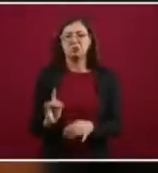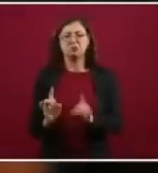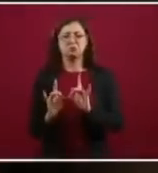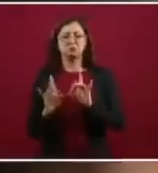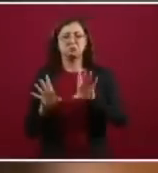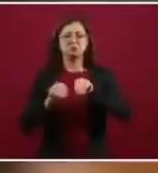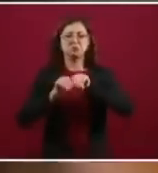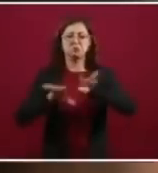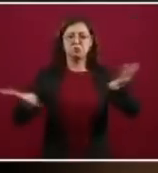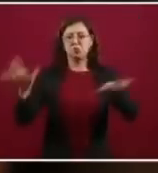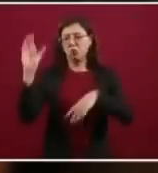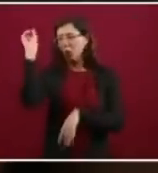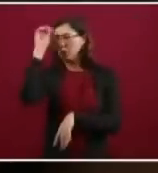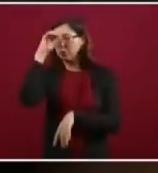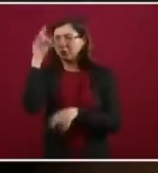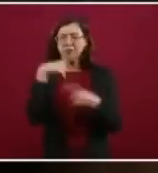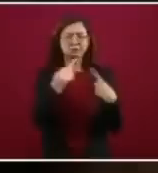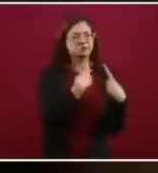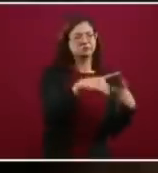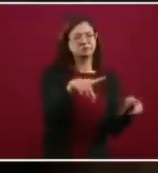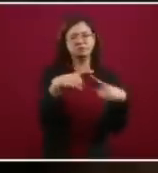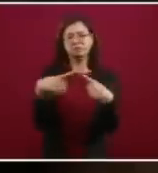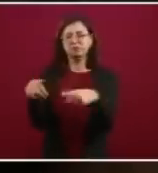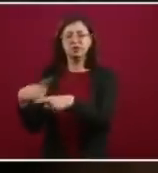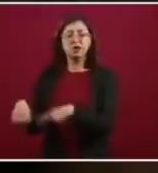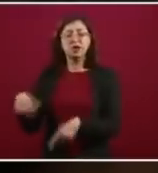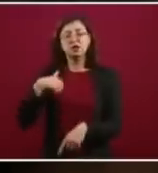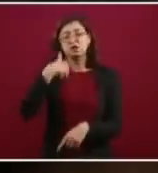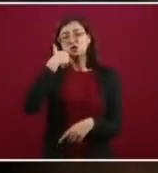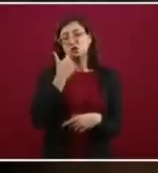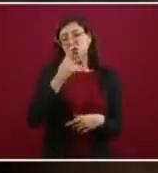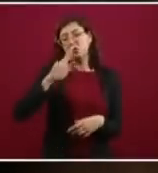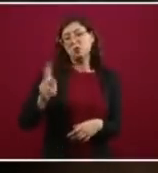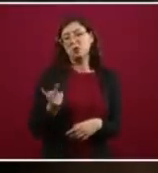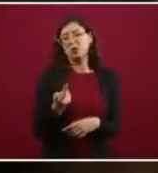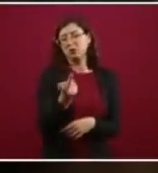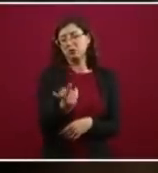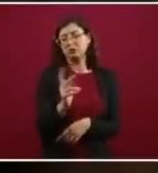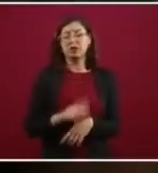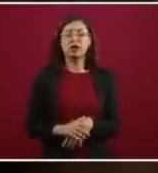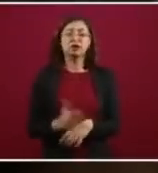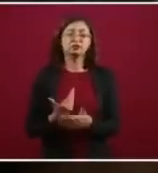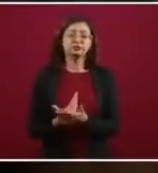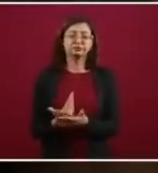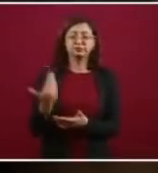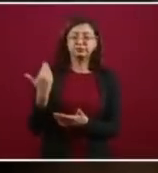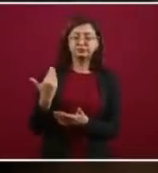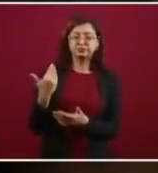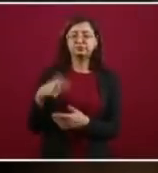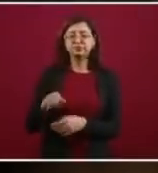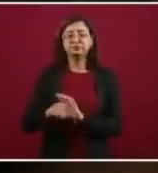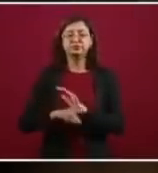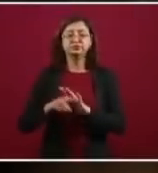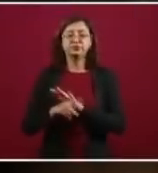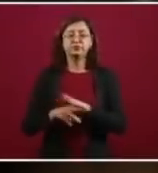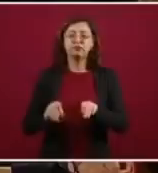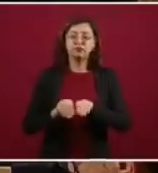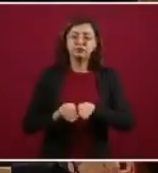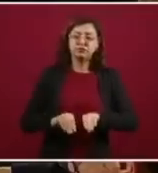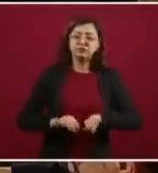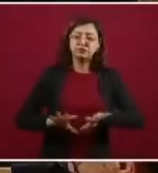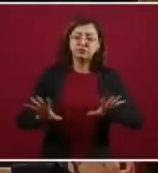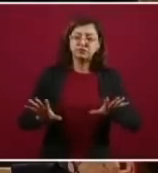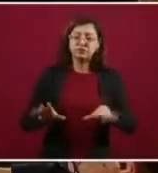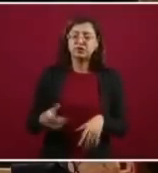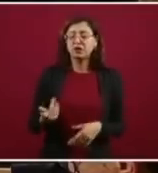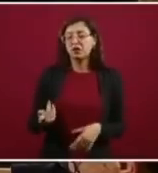muy encontradas, pero yo le quiero preguntar, hace unos días se difundieron unos videos donde